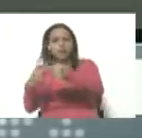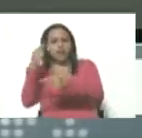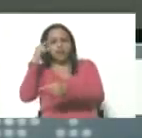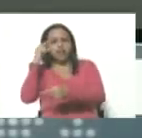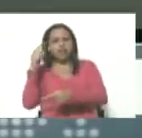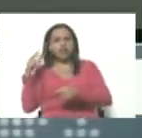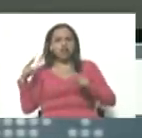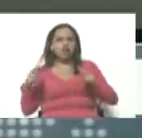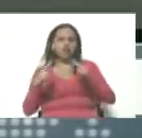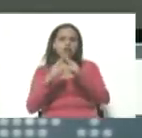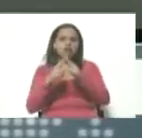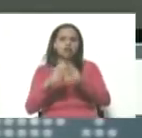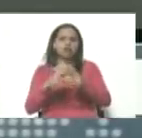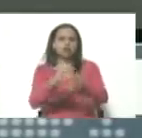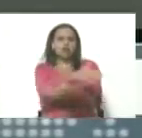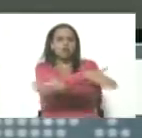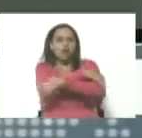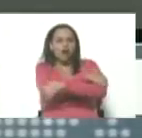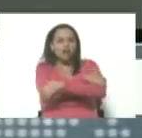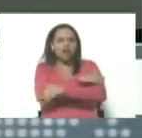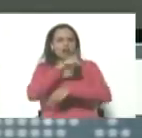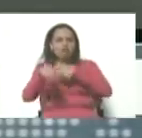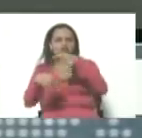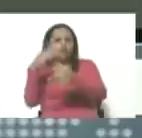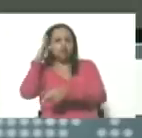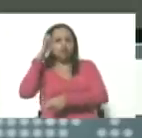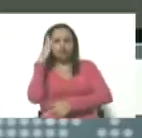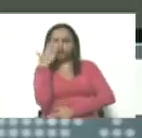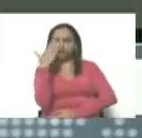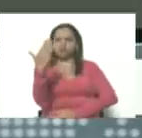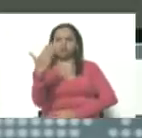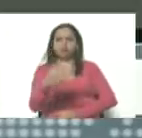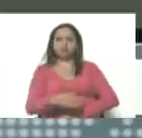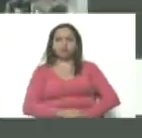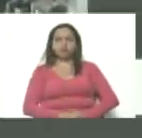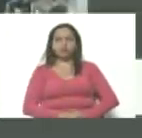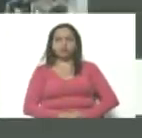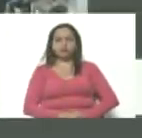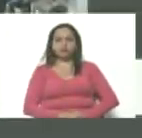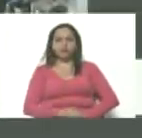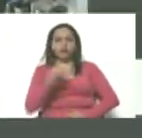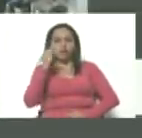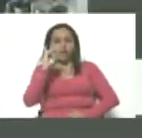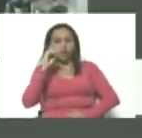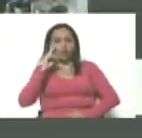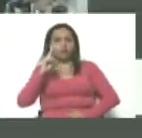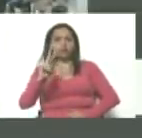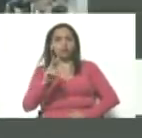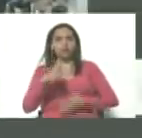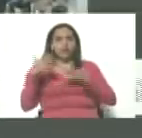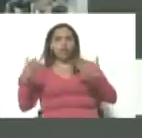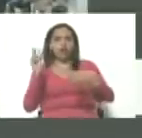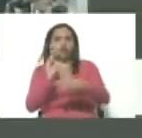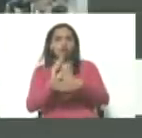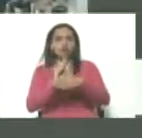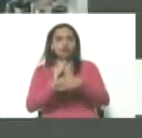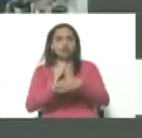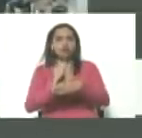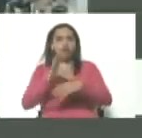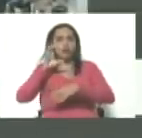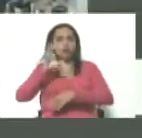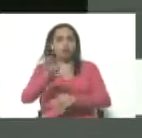veamos pronto y nos demos un buen abrazo cara a cara. Ahí veo a Dante Riva, el gran protector del